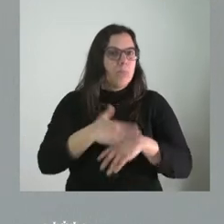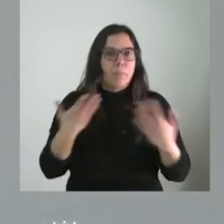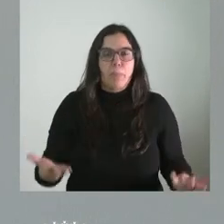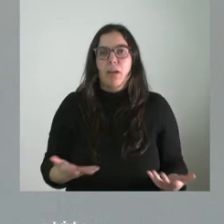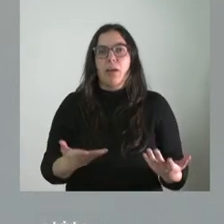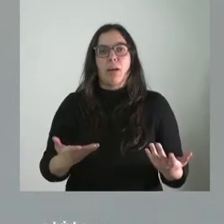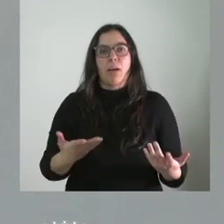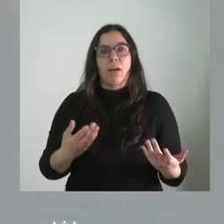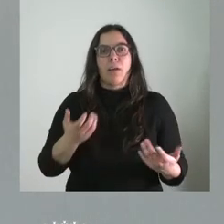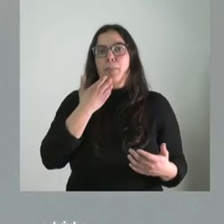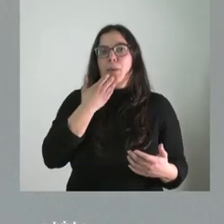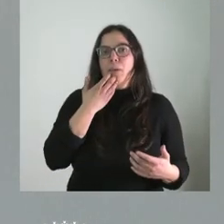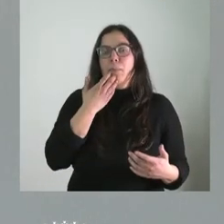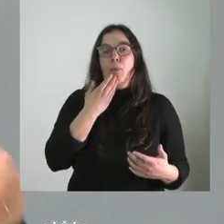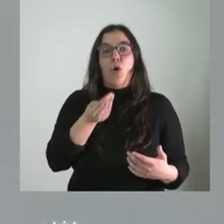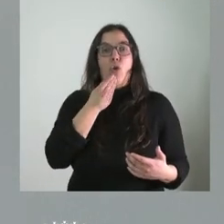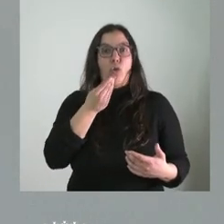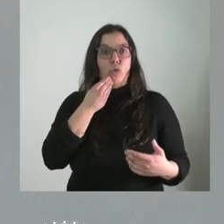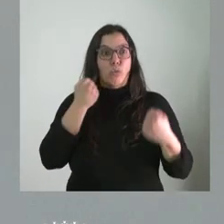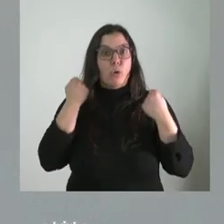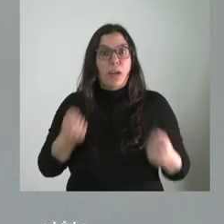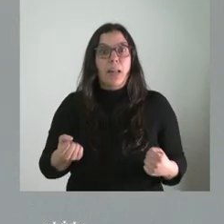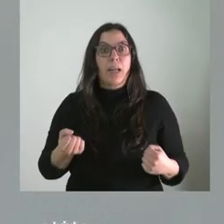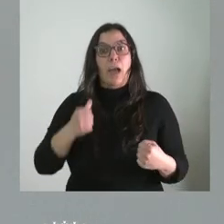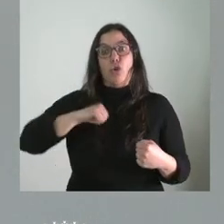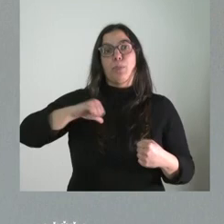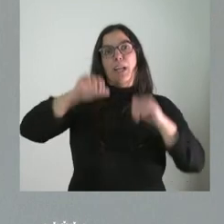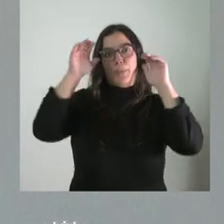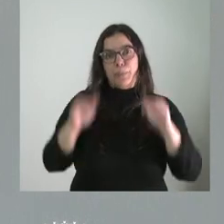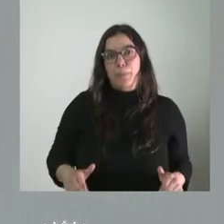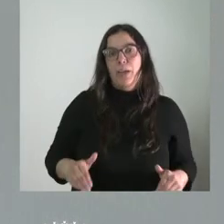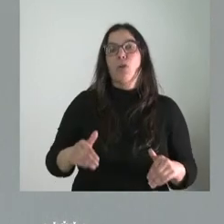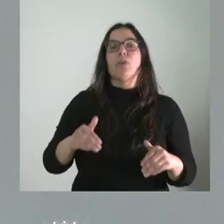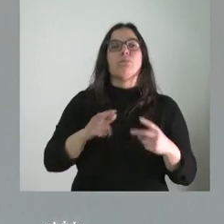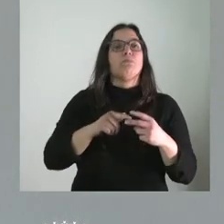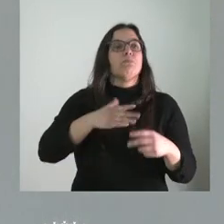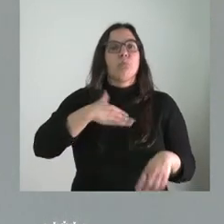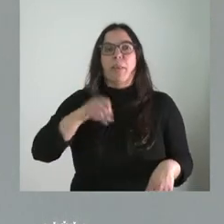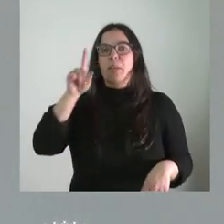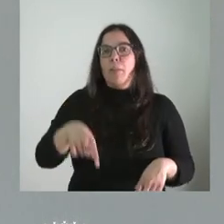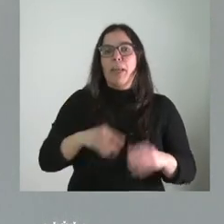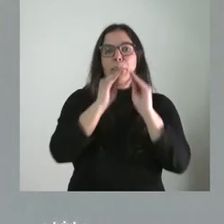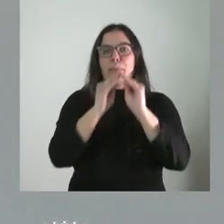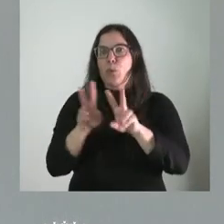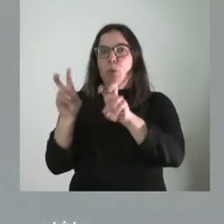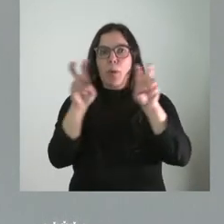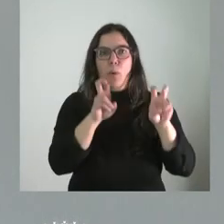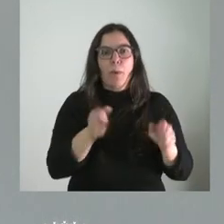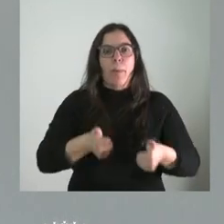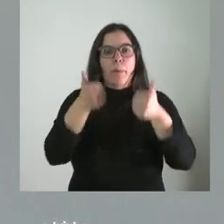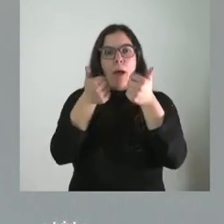bajar el consumo energético de los hospitales instalando plantas de autoconsumo para poner en marcha nuevas instalaciones y